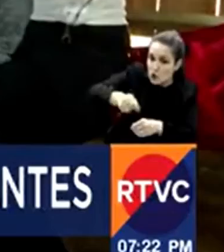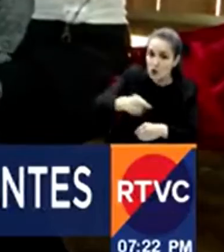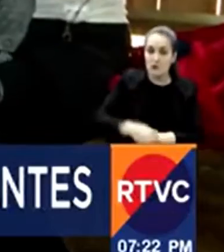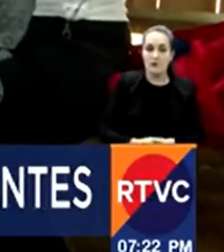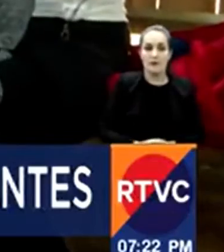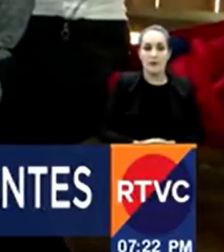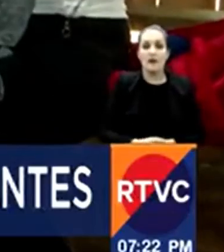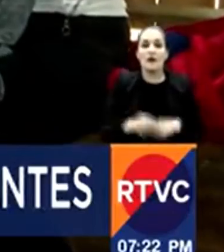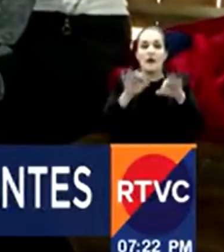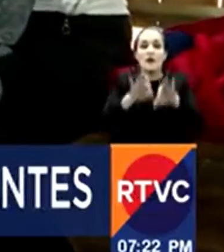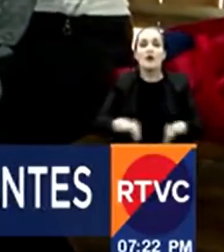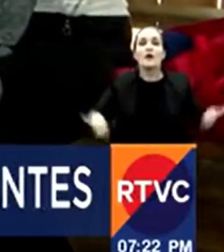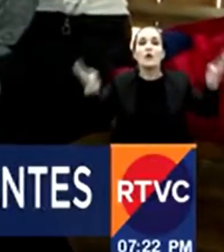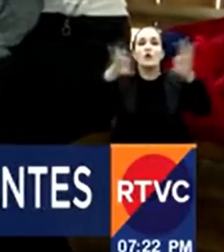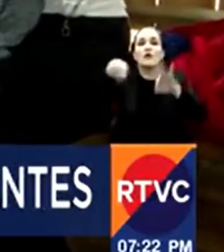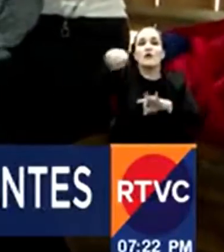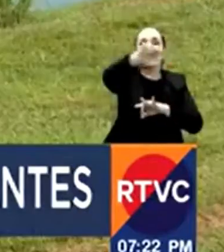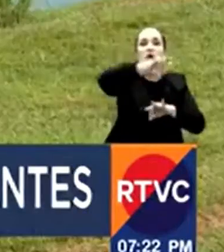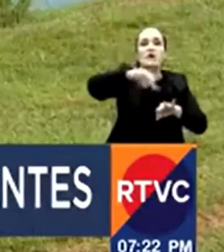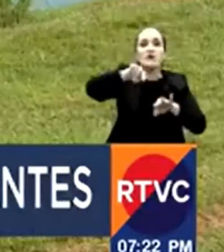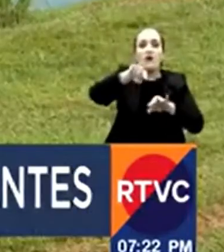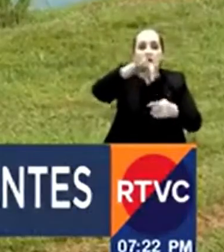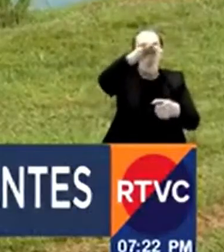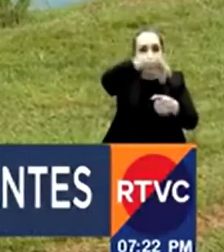para elegir nuestros representantes y